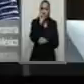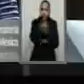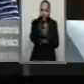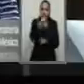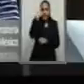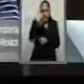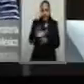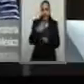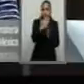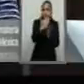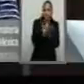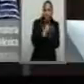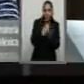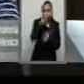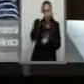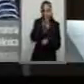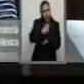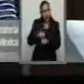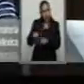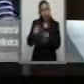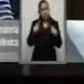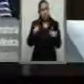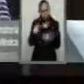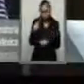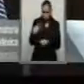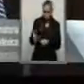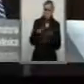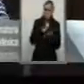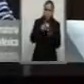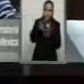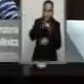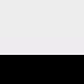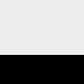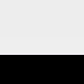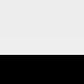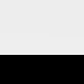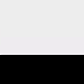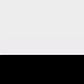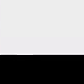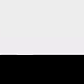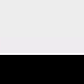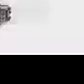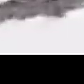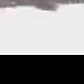calidad de ciudadanos en pleno ejercicio de sus derechos. Muchas gracias. Es cuanto, señor.